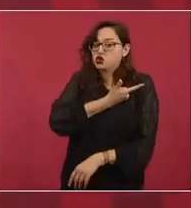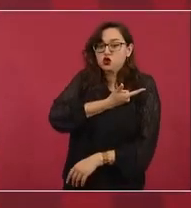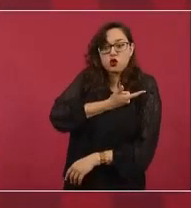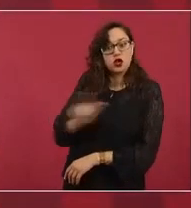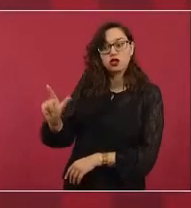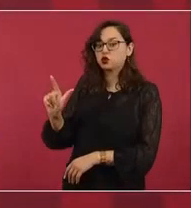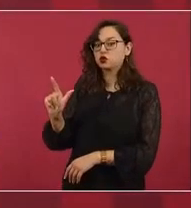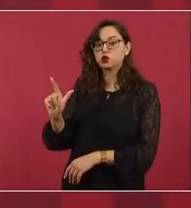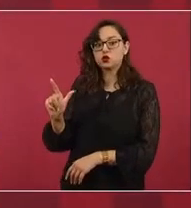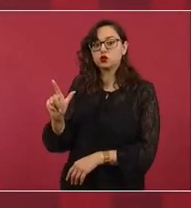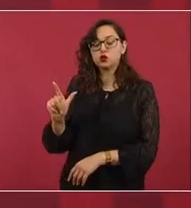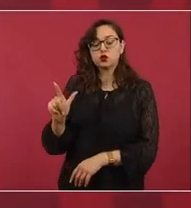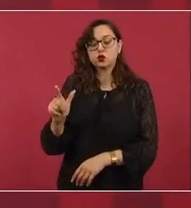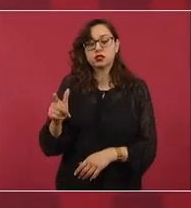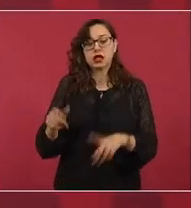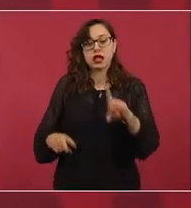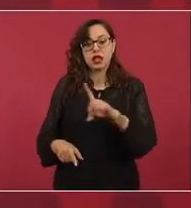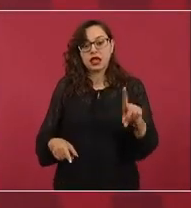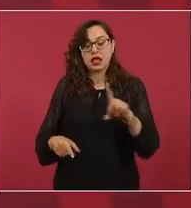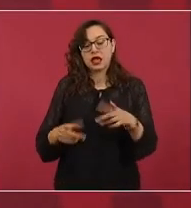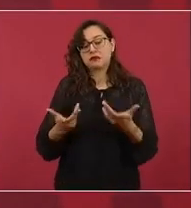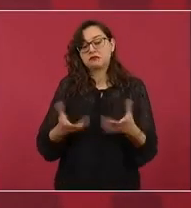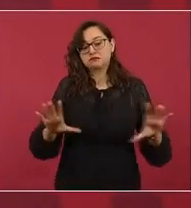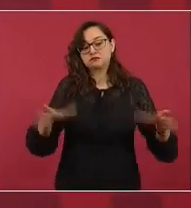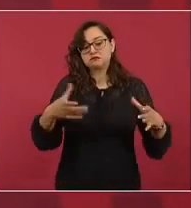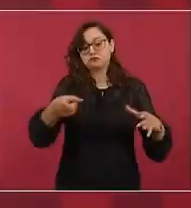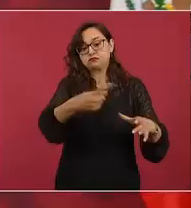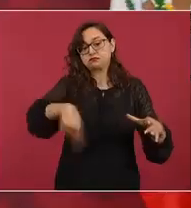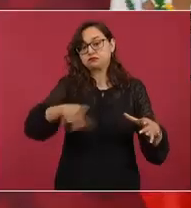conservadores, a la derecha, a los